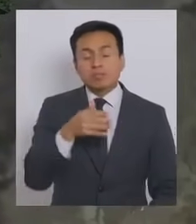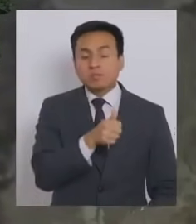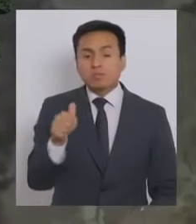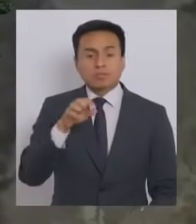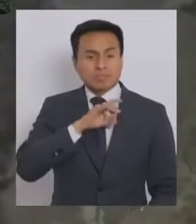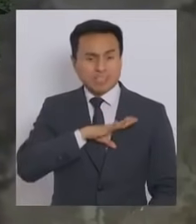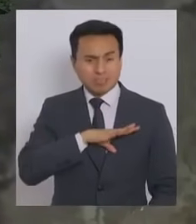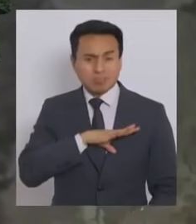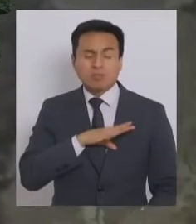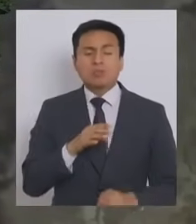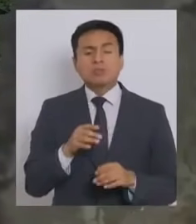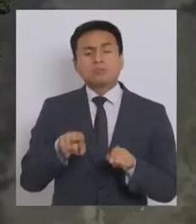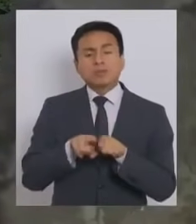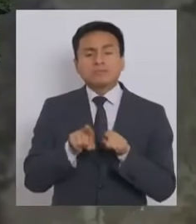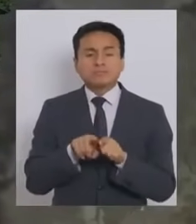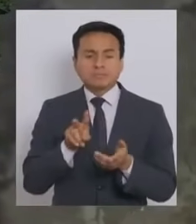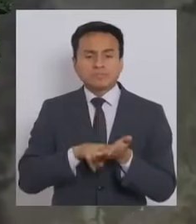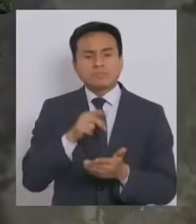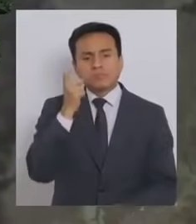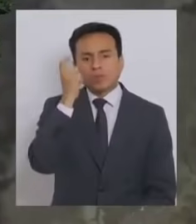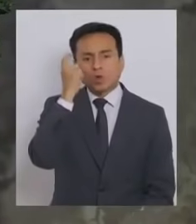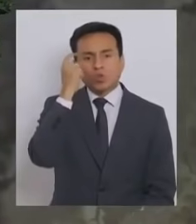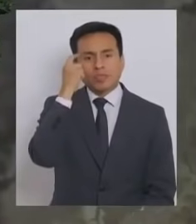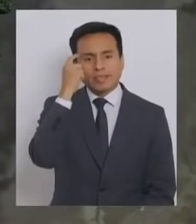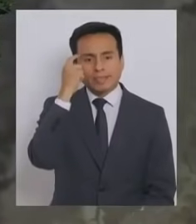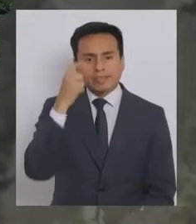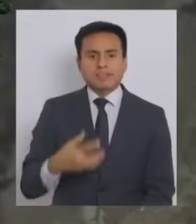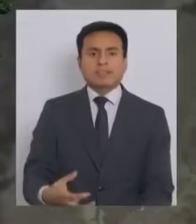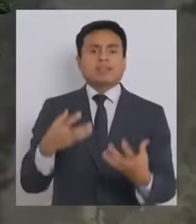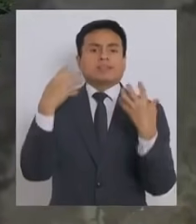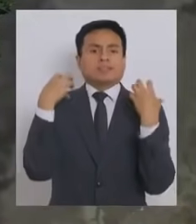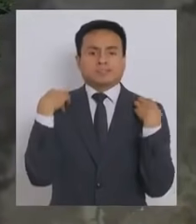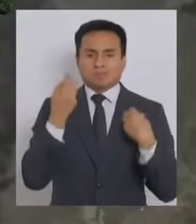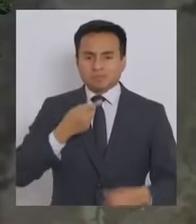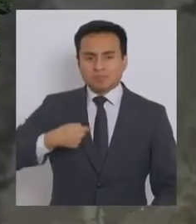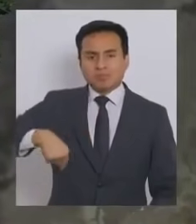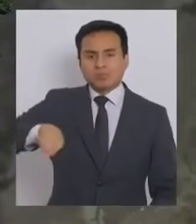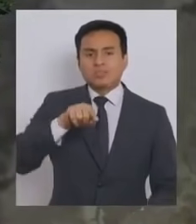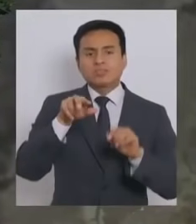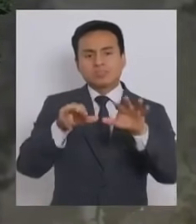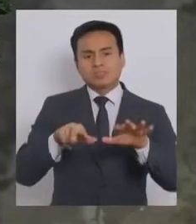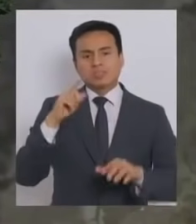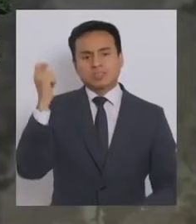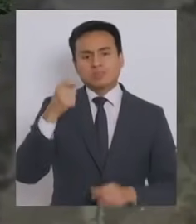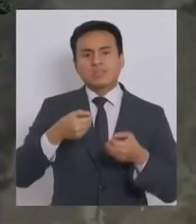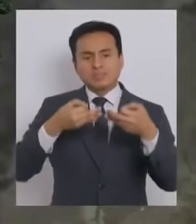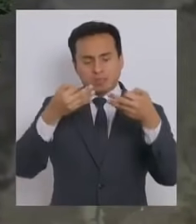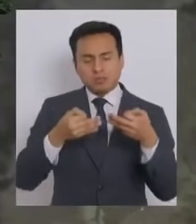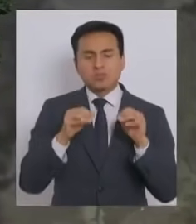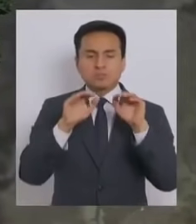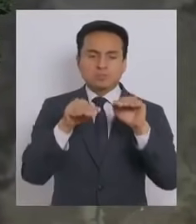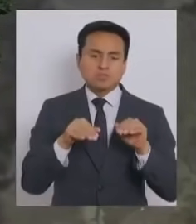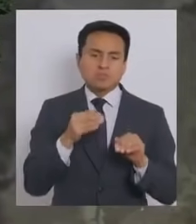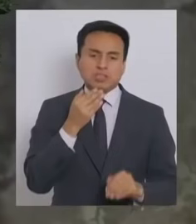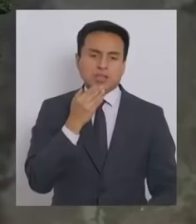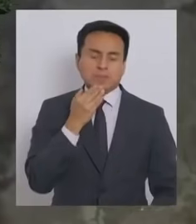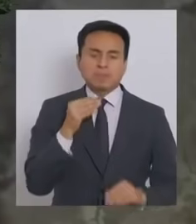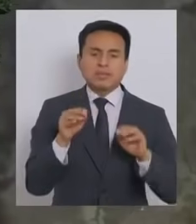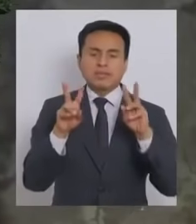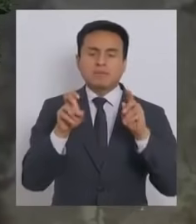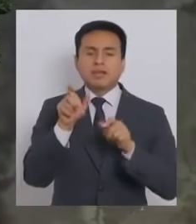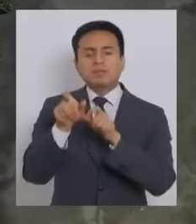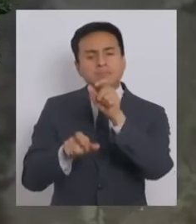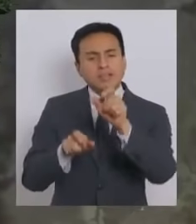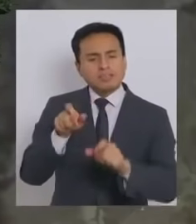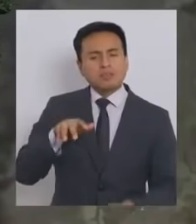chilenos seamos realmente conscientes de que depende de nosotros que este 18 sea realmente seguro. Lo mismo con respecto a